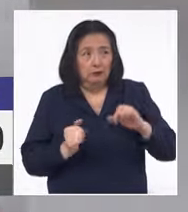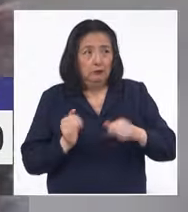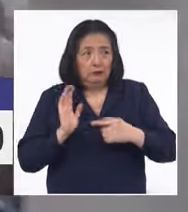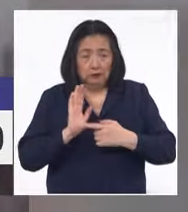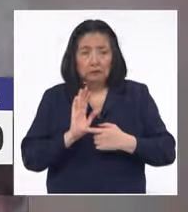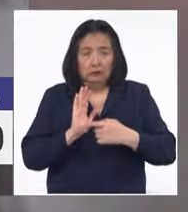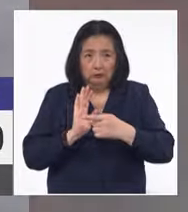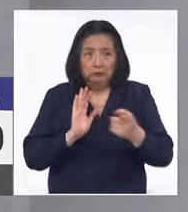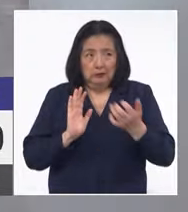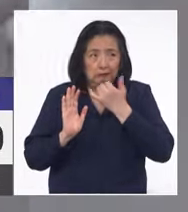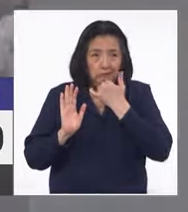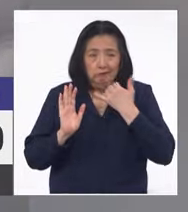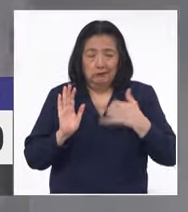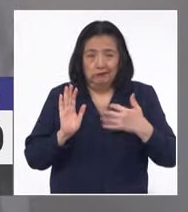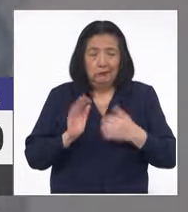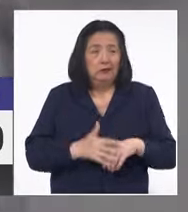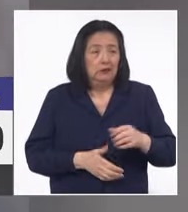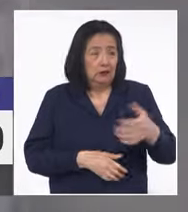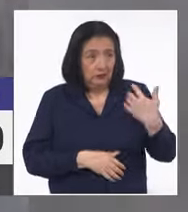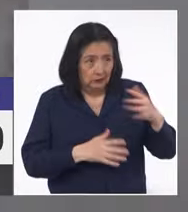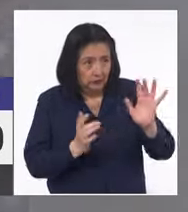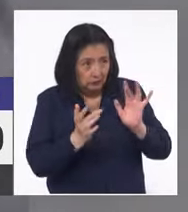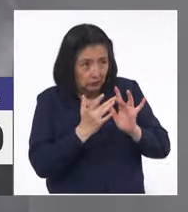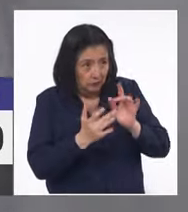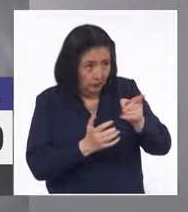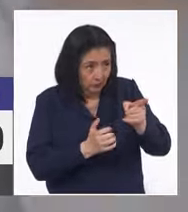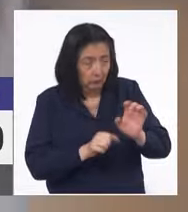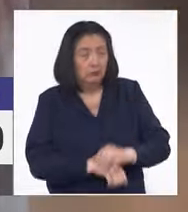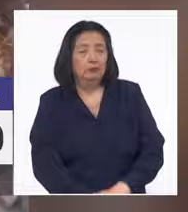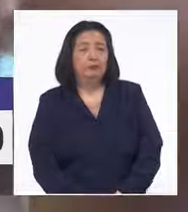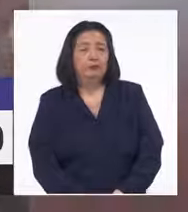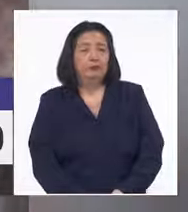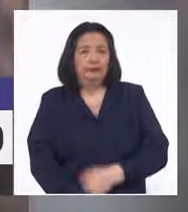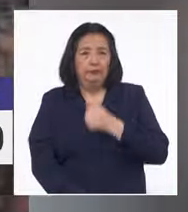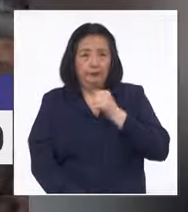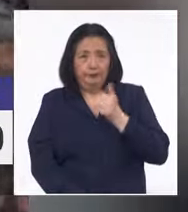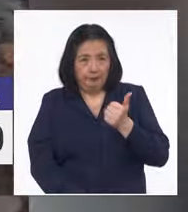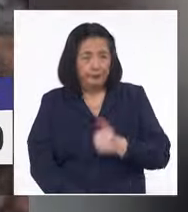mostrar las consecuencias. Alejandro, ya retomamos la comunicación contigo.